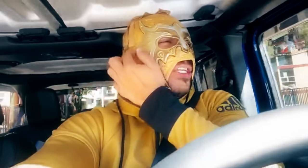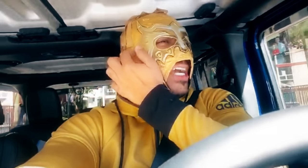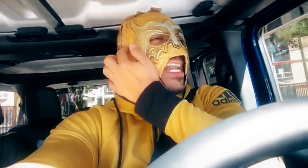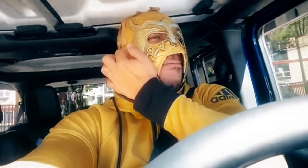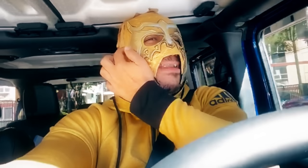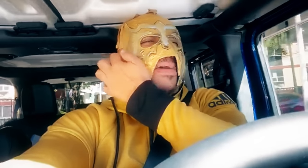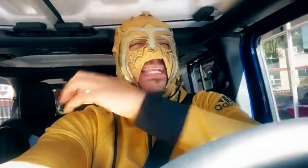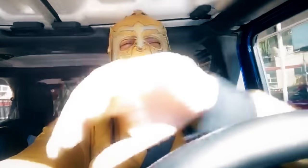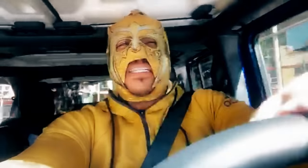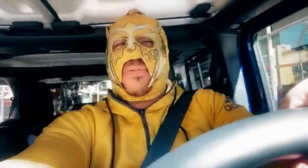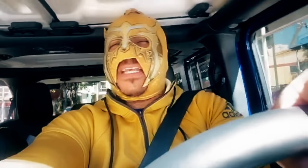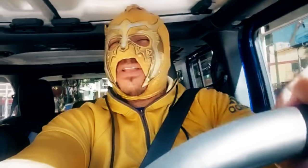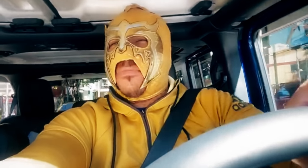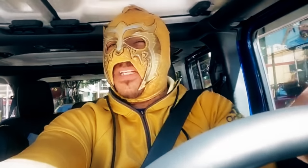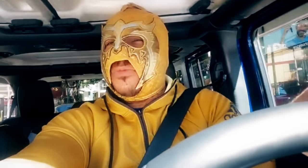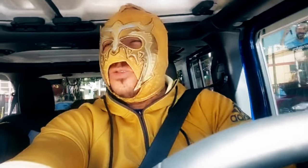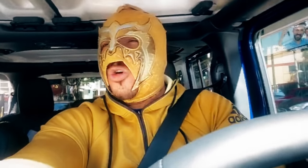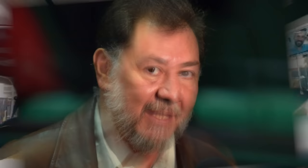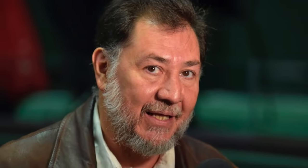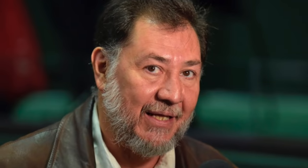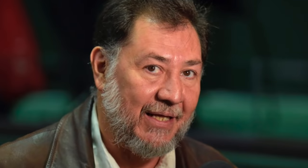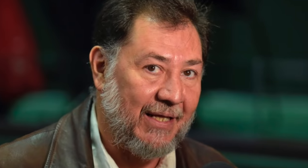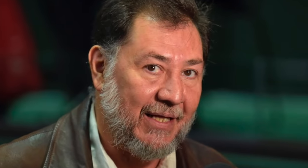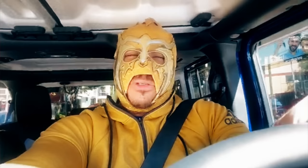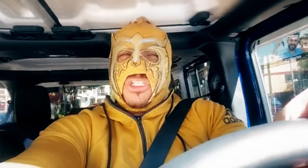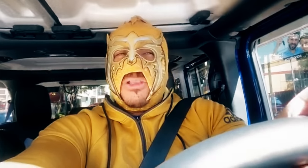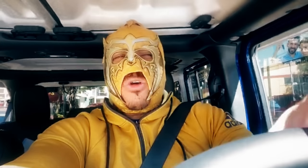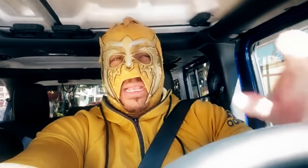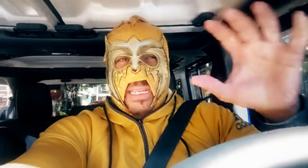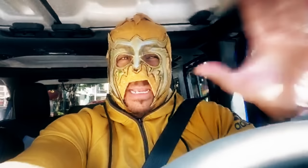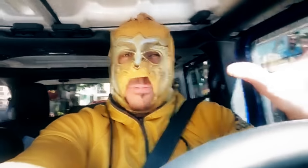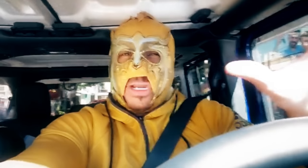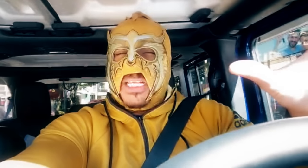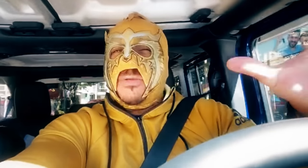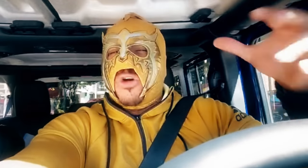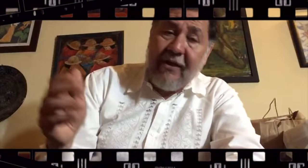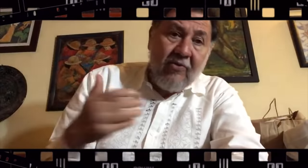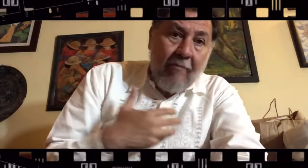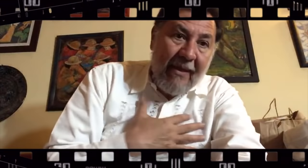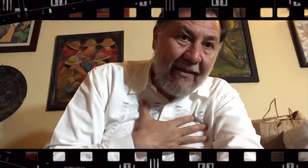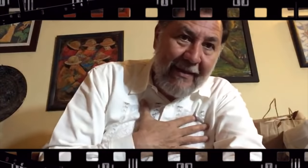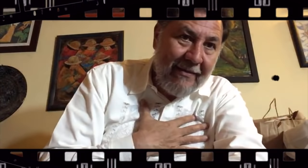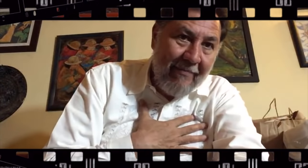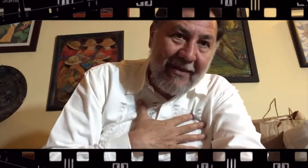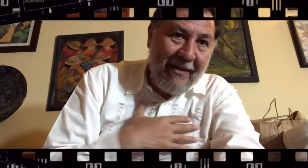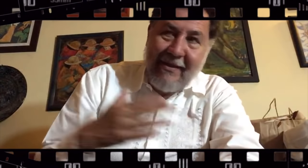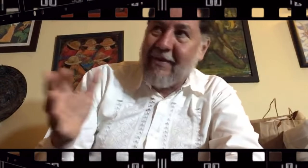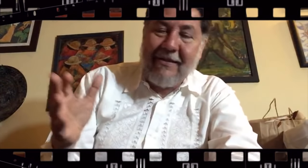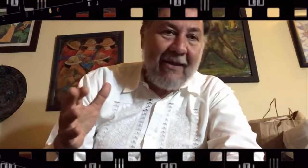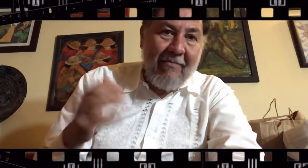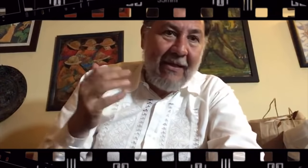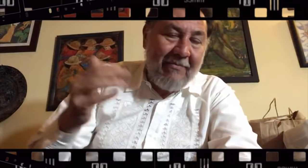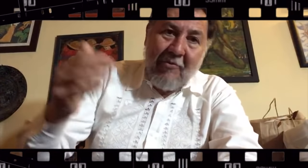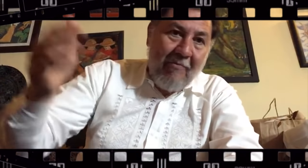su pinche gana, vale madre lo que esté pasando en el pinche mundo. Fernández Noroña, pues diciendo encabronadísimo porque estaban cerrando los negocios